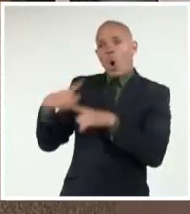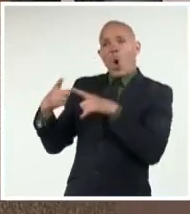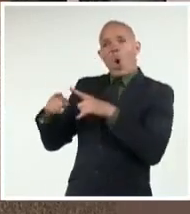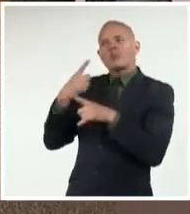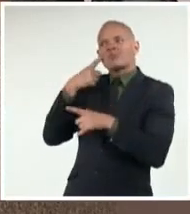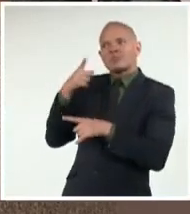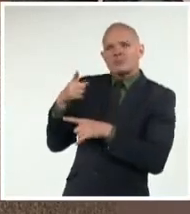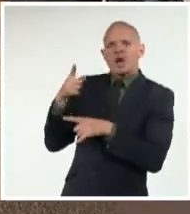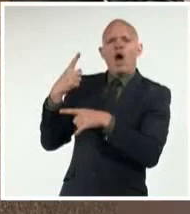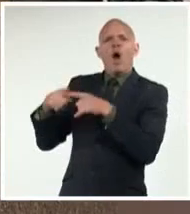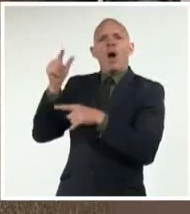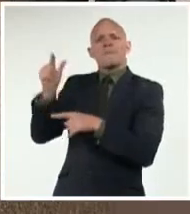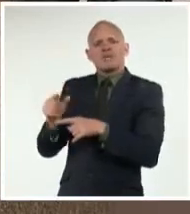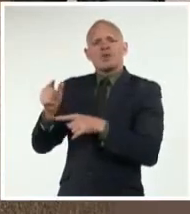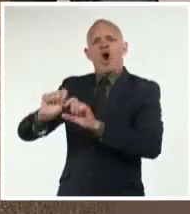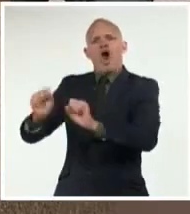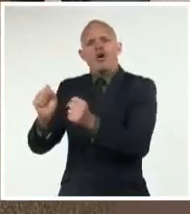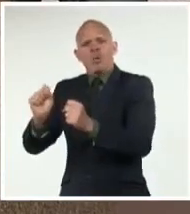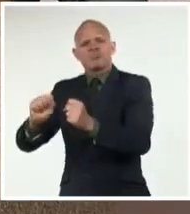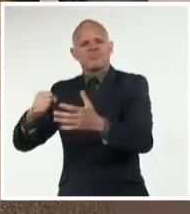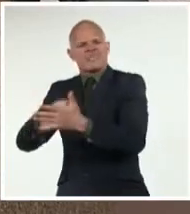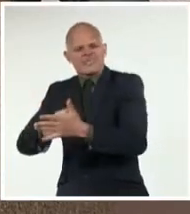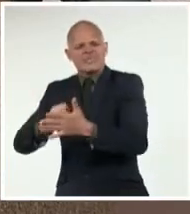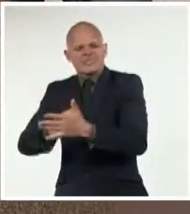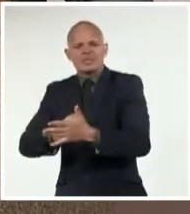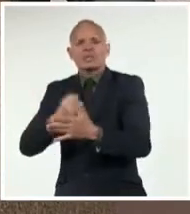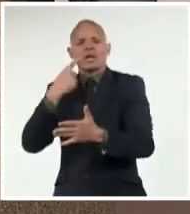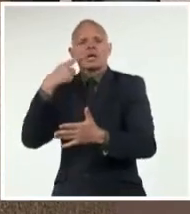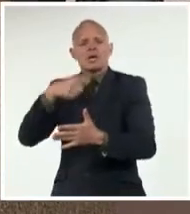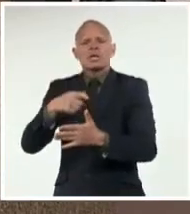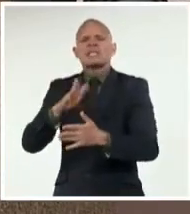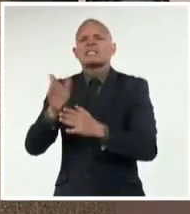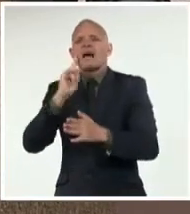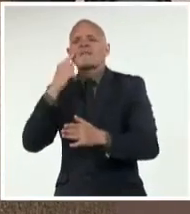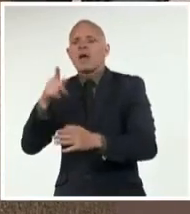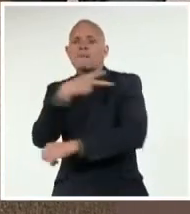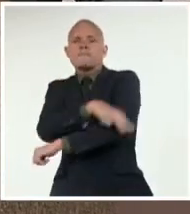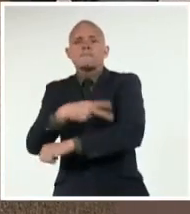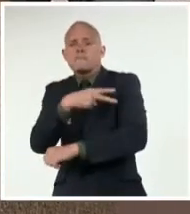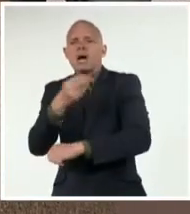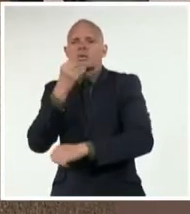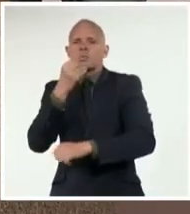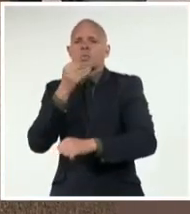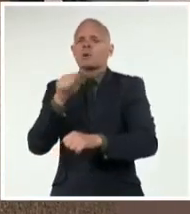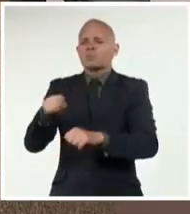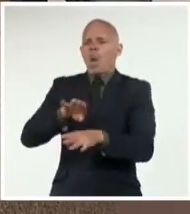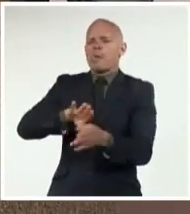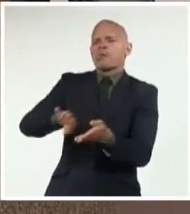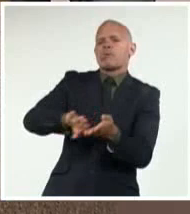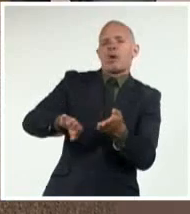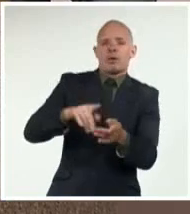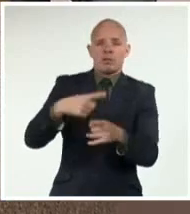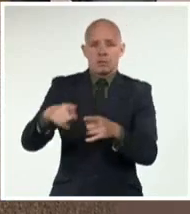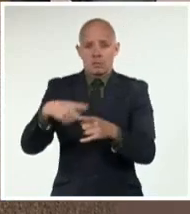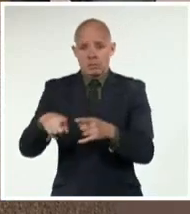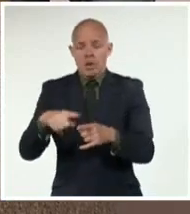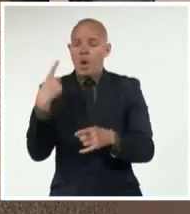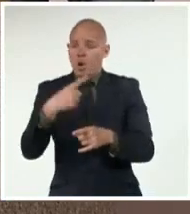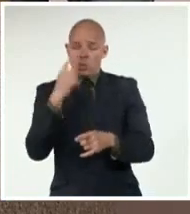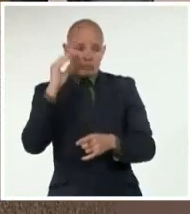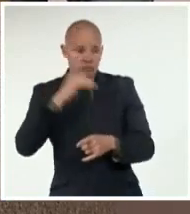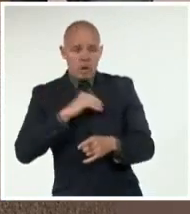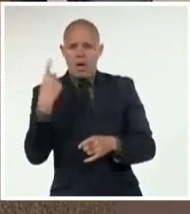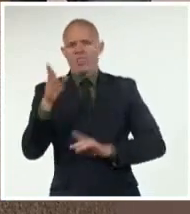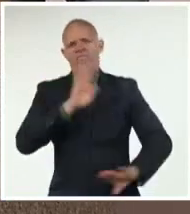derechos de participación política en un creciente número de países, en nombre de la libertad y en medio de una